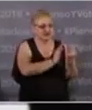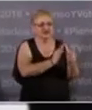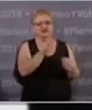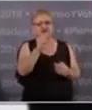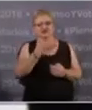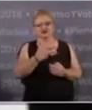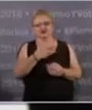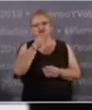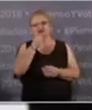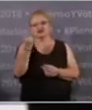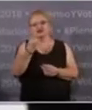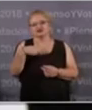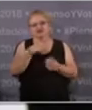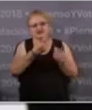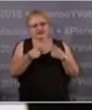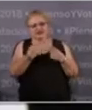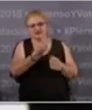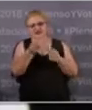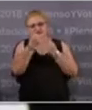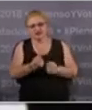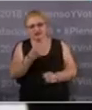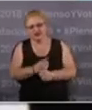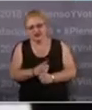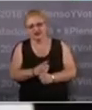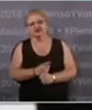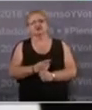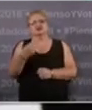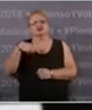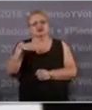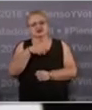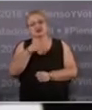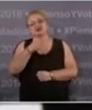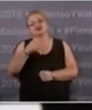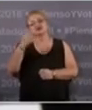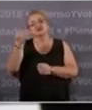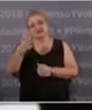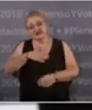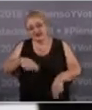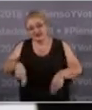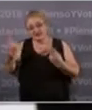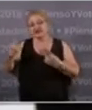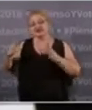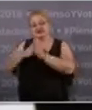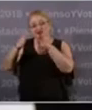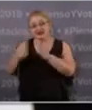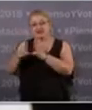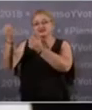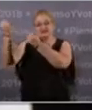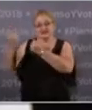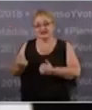dé esa seguridad, ni tampoco tenemos certeza de la seguridad. Metimos al ejército a un papel para el que no está preparado ni tampoco está